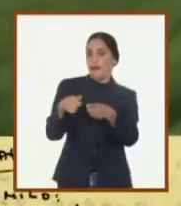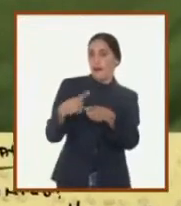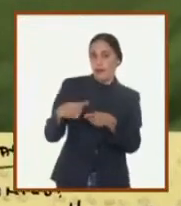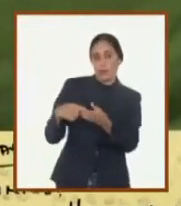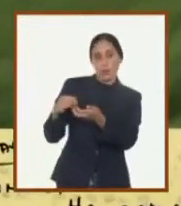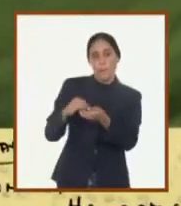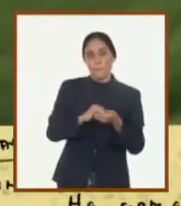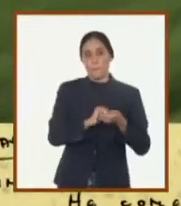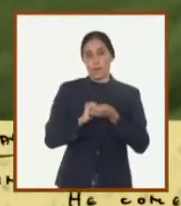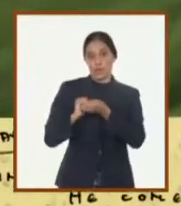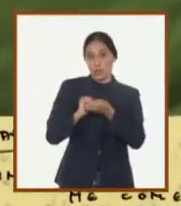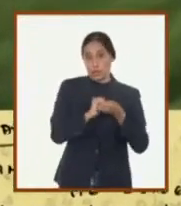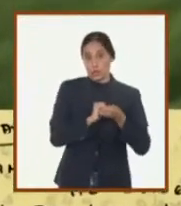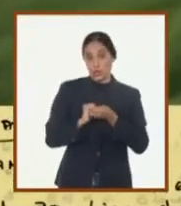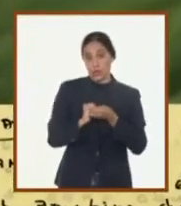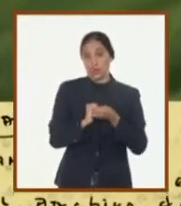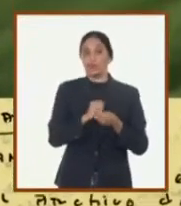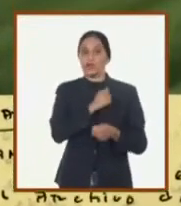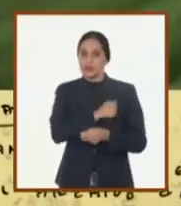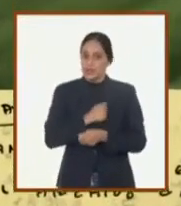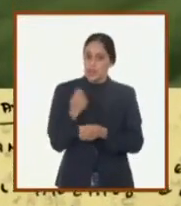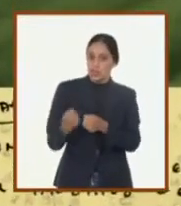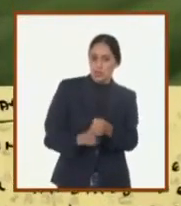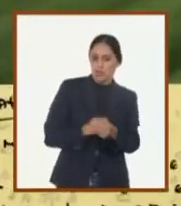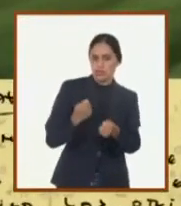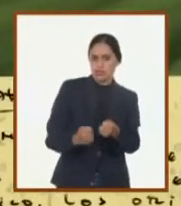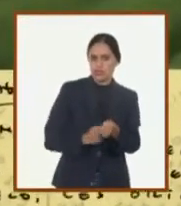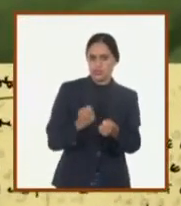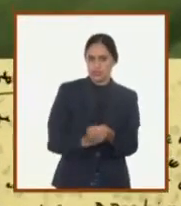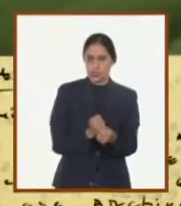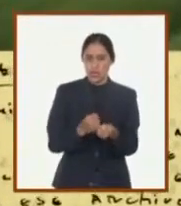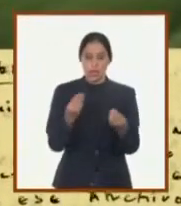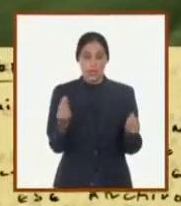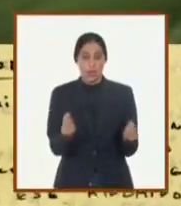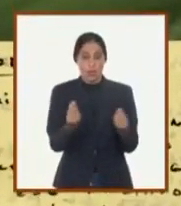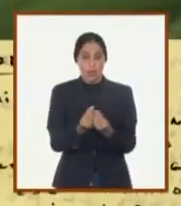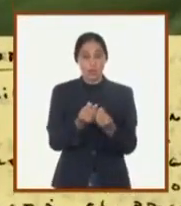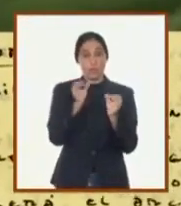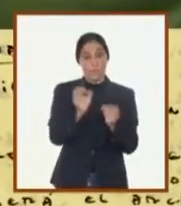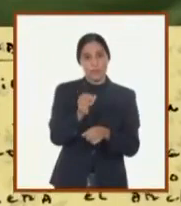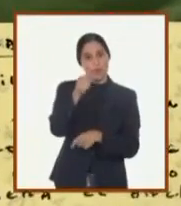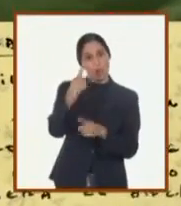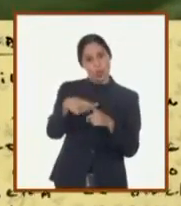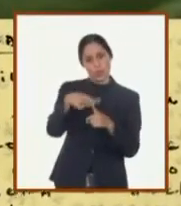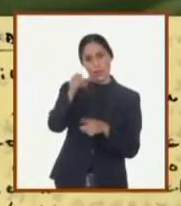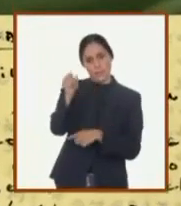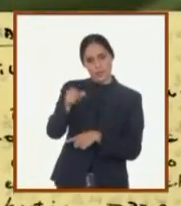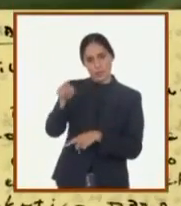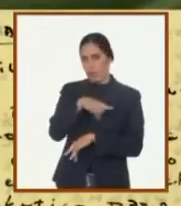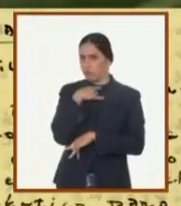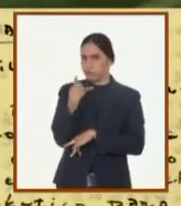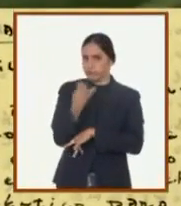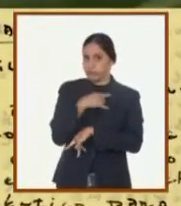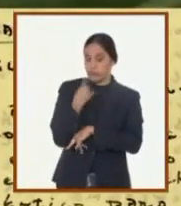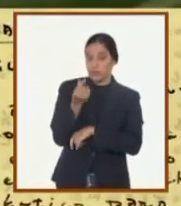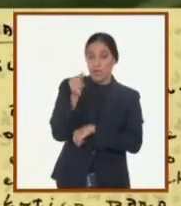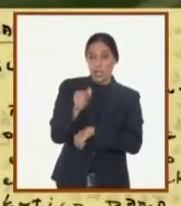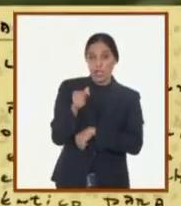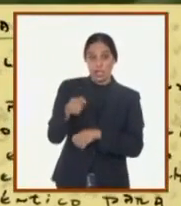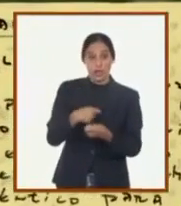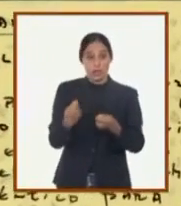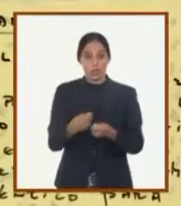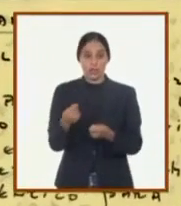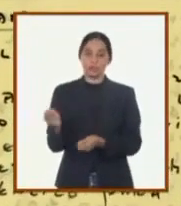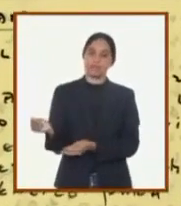a a personas que habían estado con con incluso aquellos que cayeron en la lucha de que entregaran sus